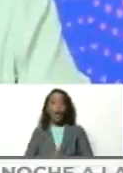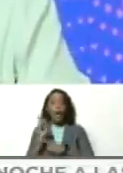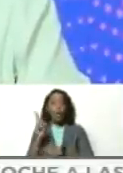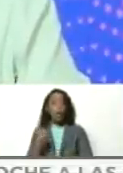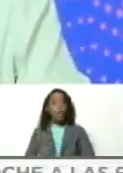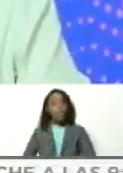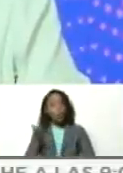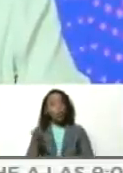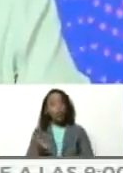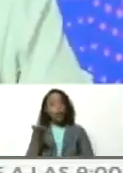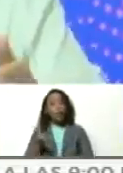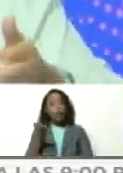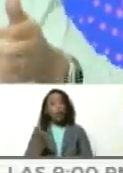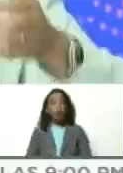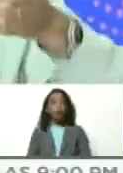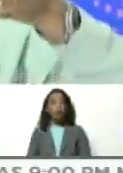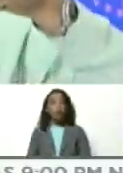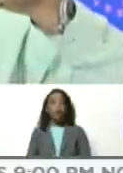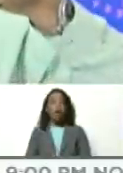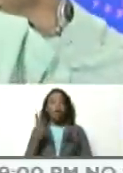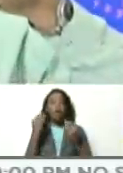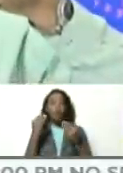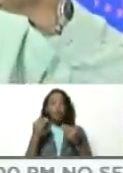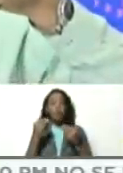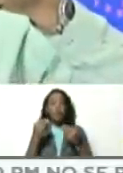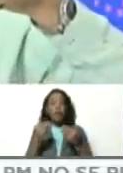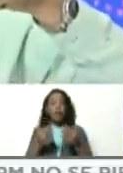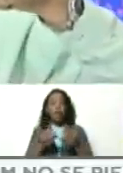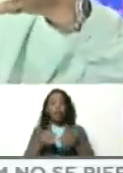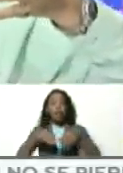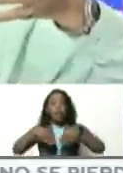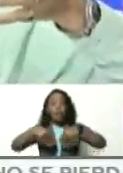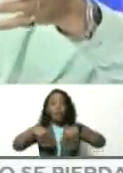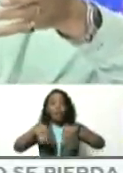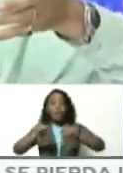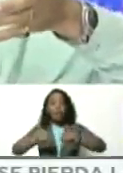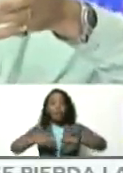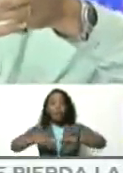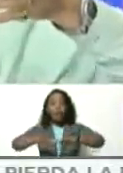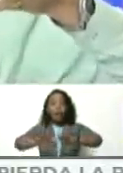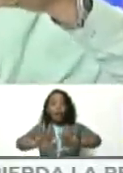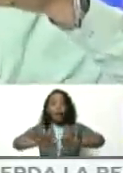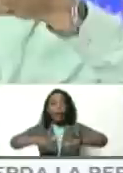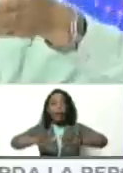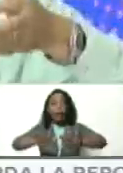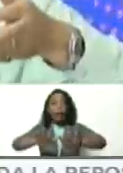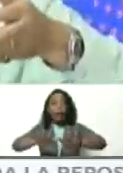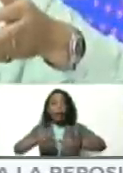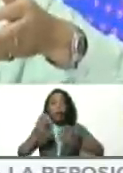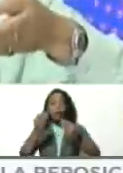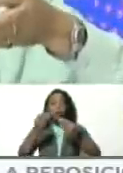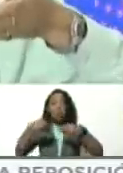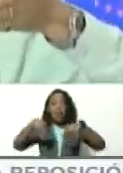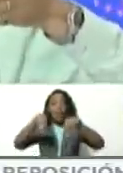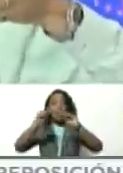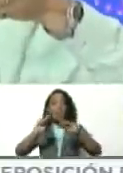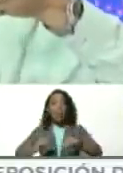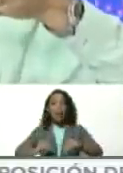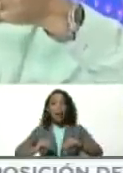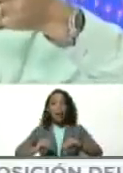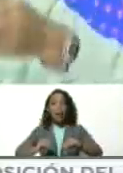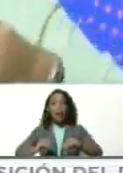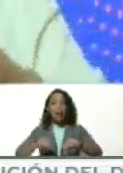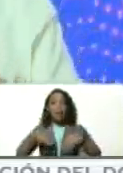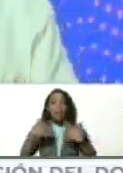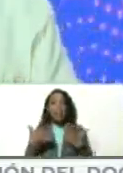importante. Queda mucha tela. ¿Cómo es que se dice? Mucha tela